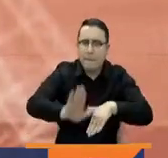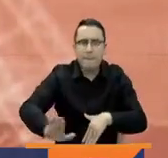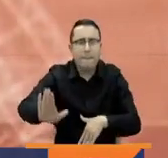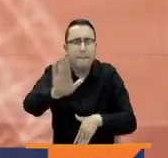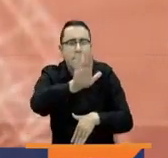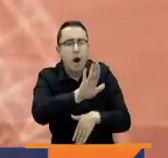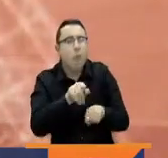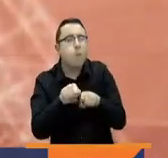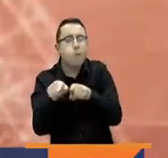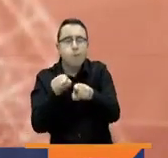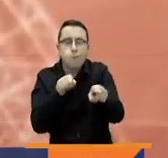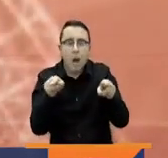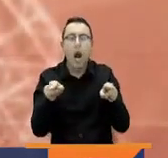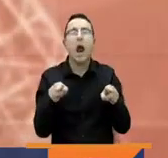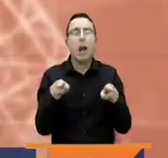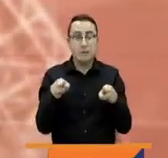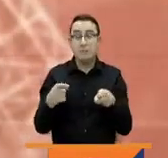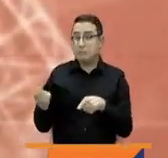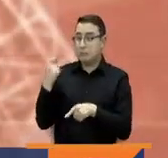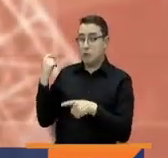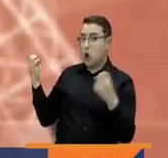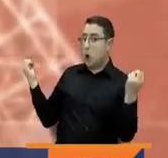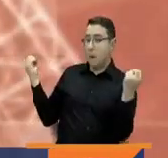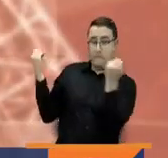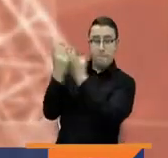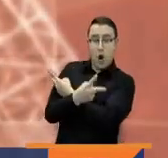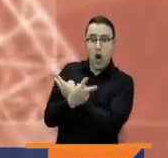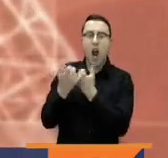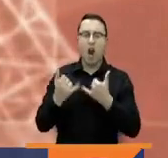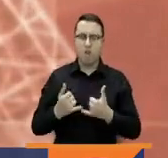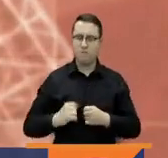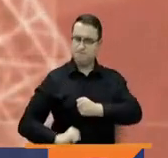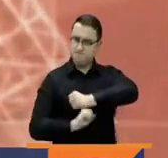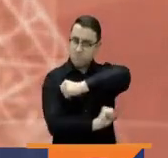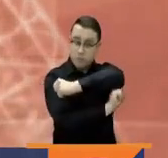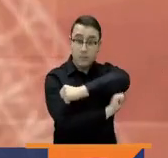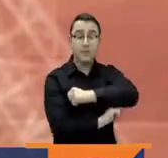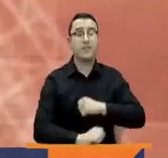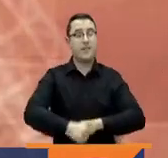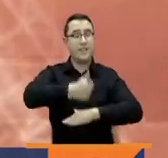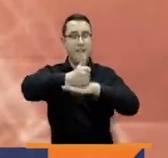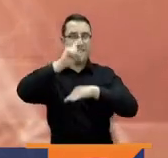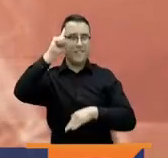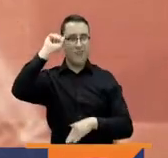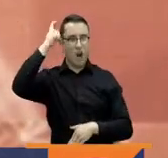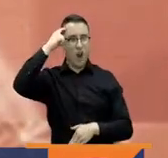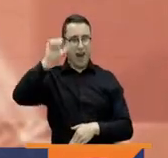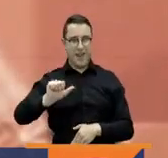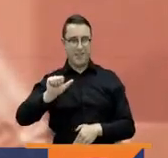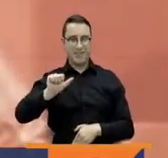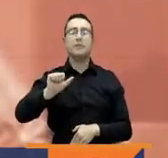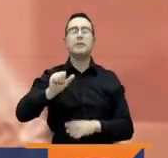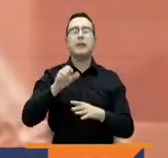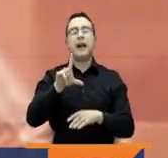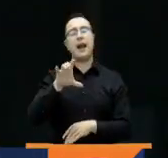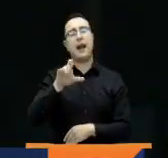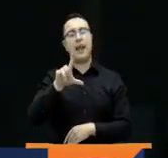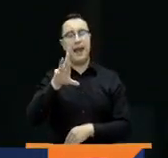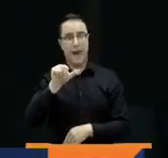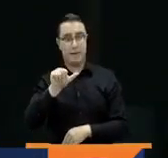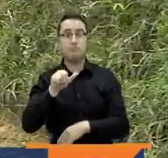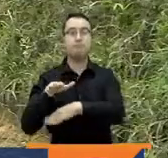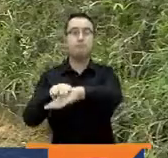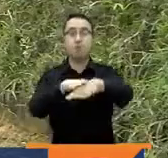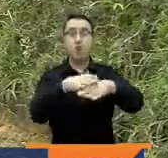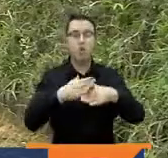los hechos de violencia sucedidos en las últimas semanas, la gobernadora Clara Luz Roldán anunció que se hará una nutrida presencia